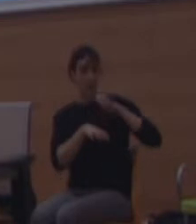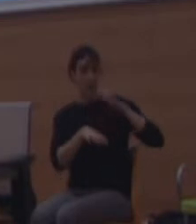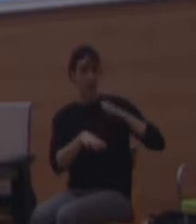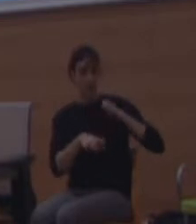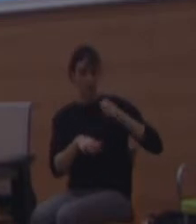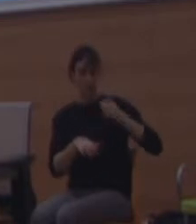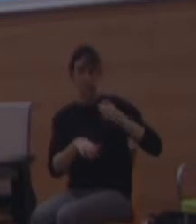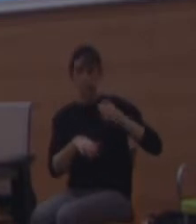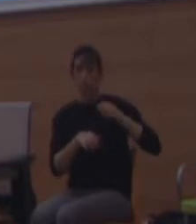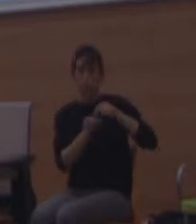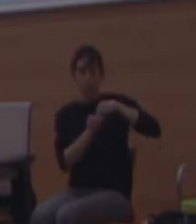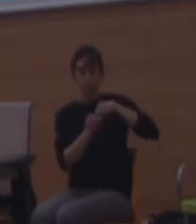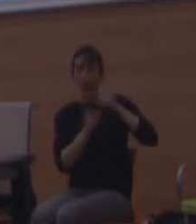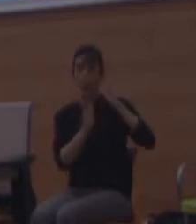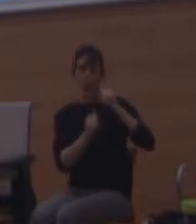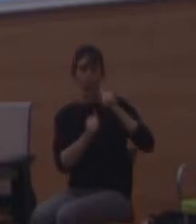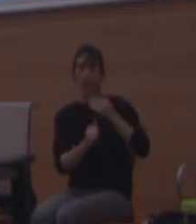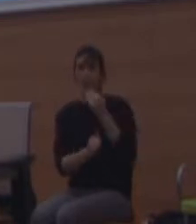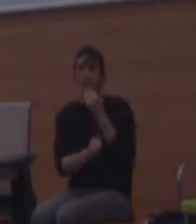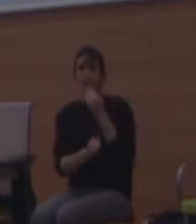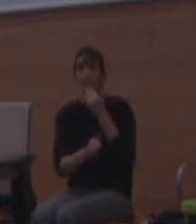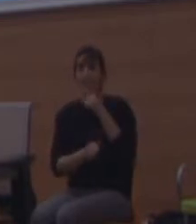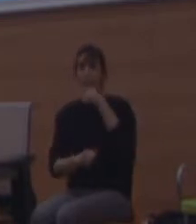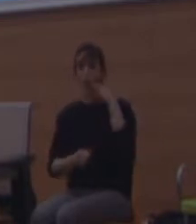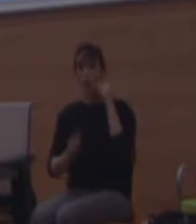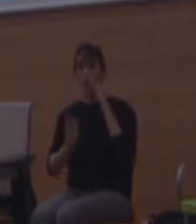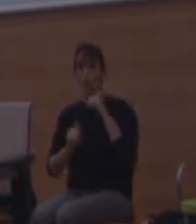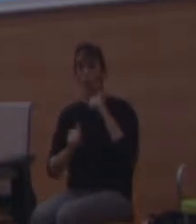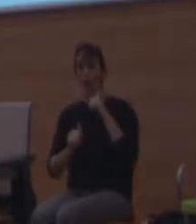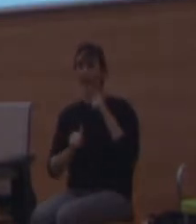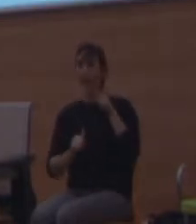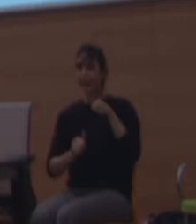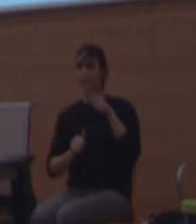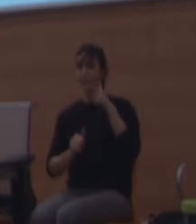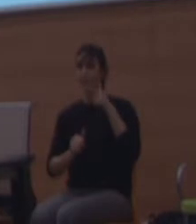dolor está, es un síntoma importante de alerta.